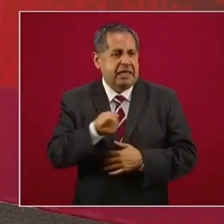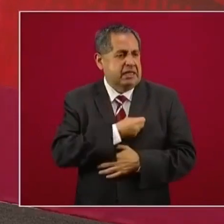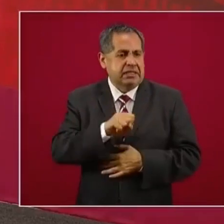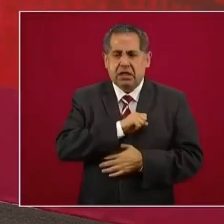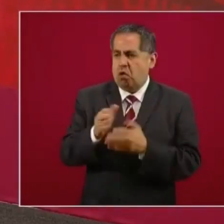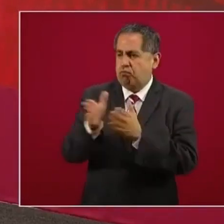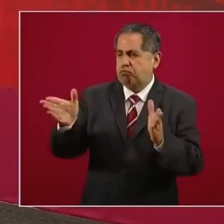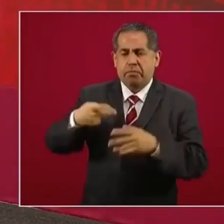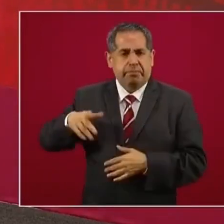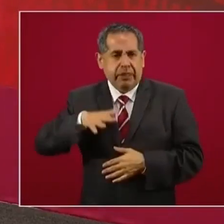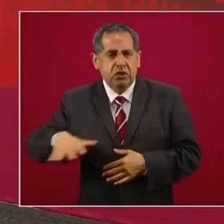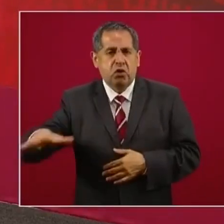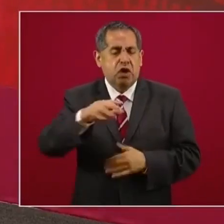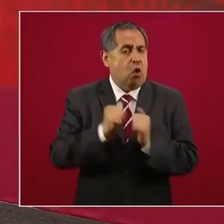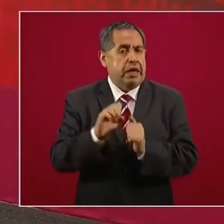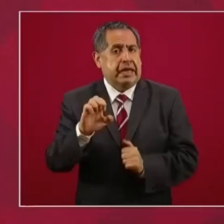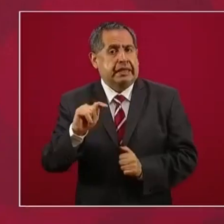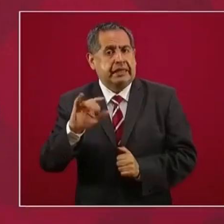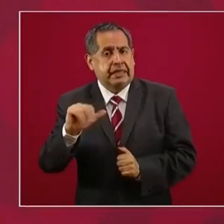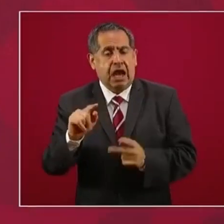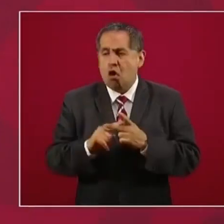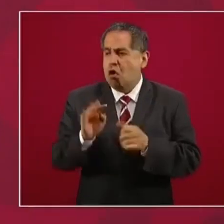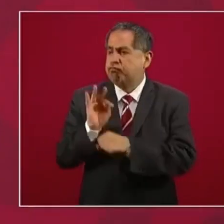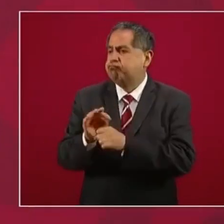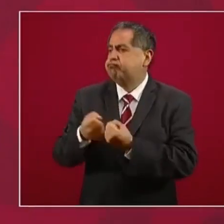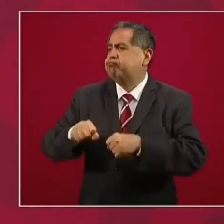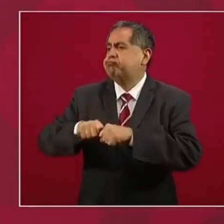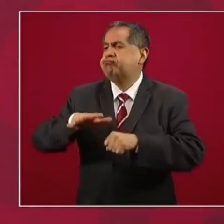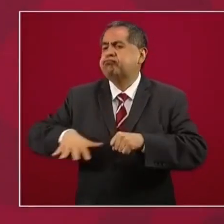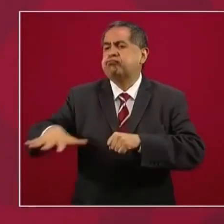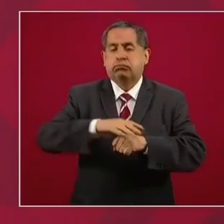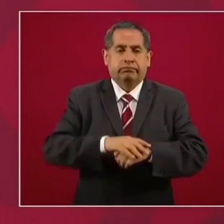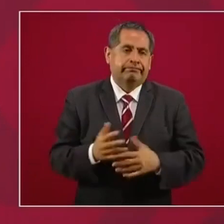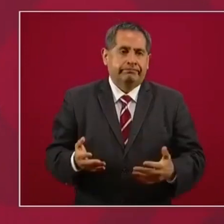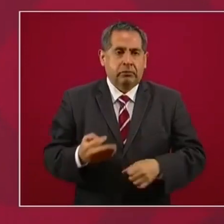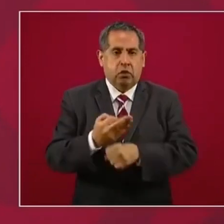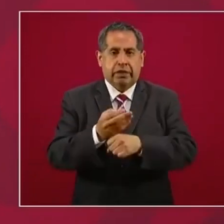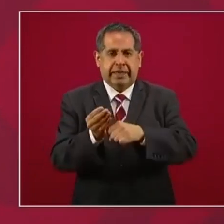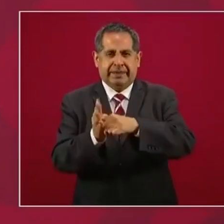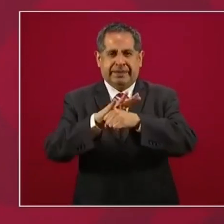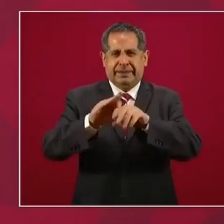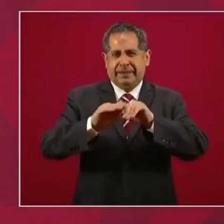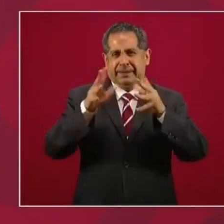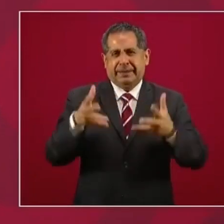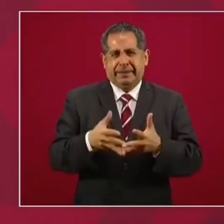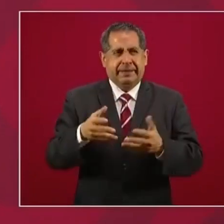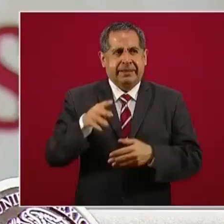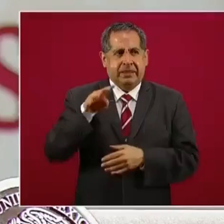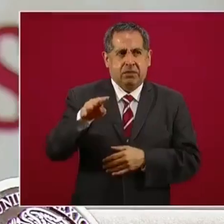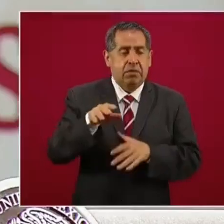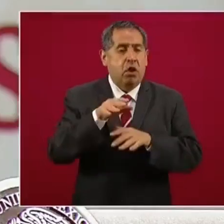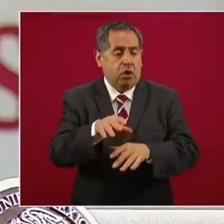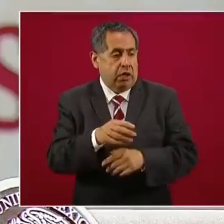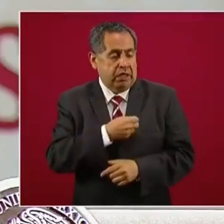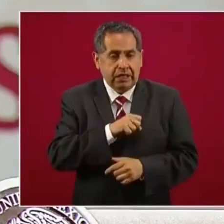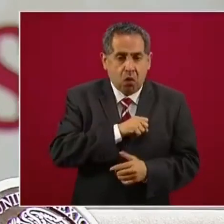pública, ética y social, puesto que el impacto de la pandemia COVID-19 en la salud, en